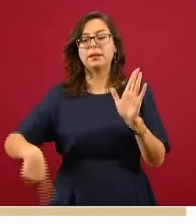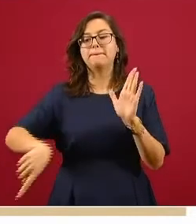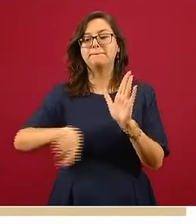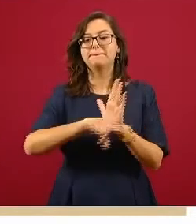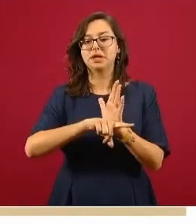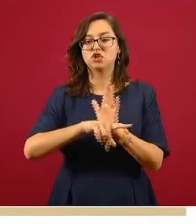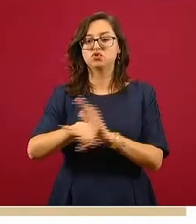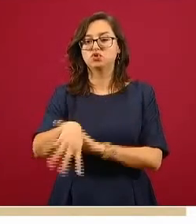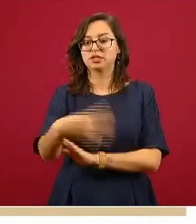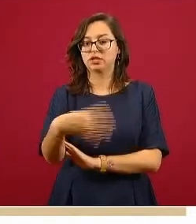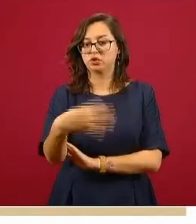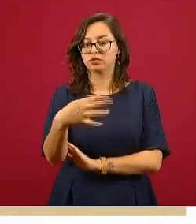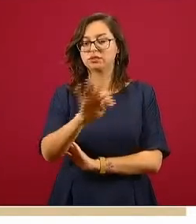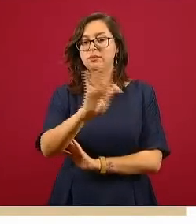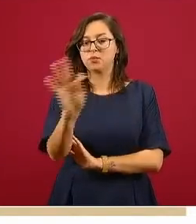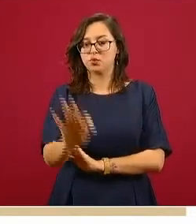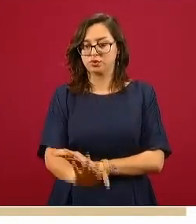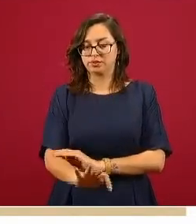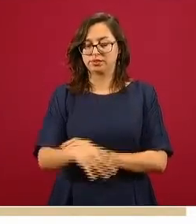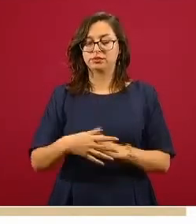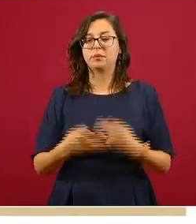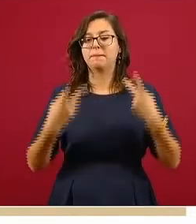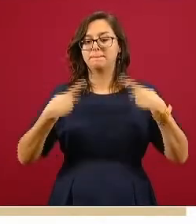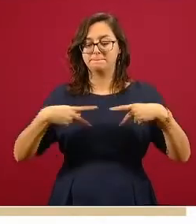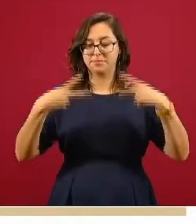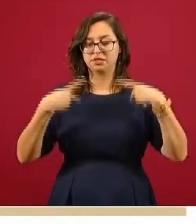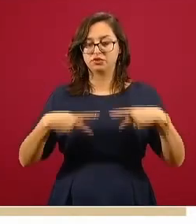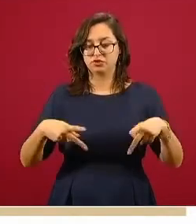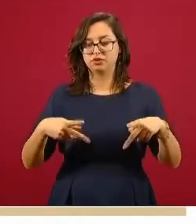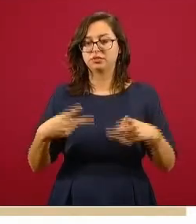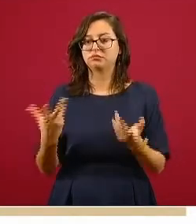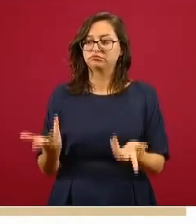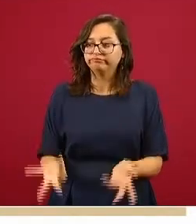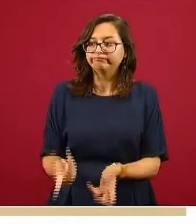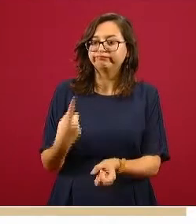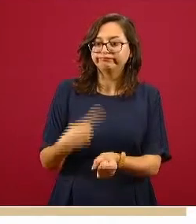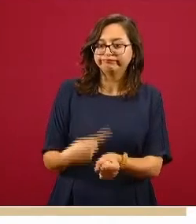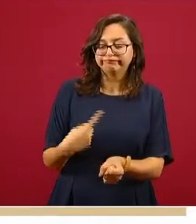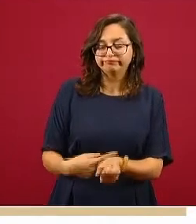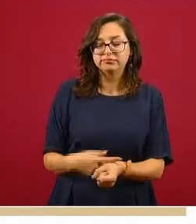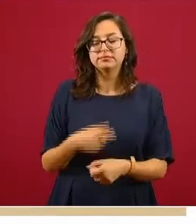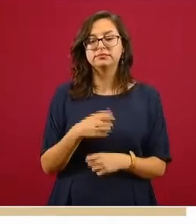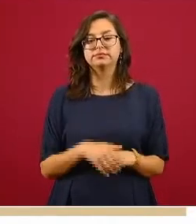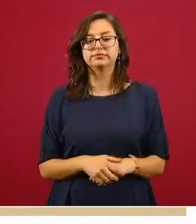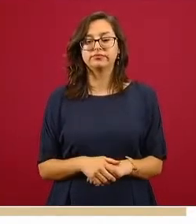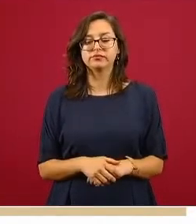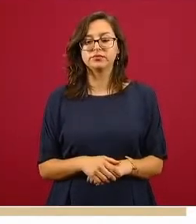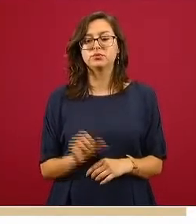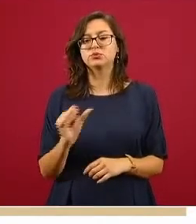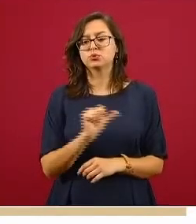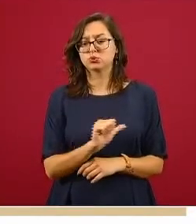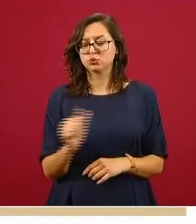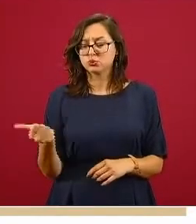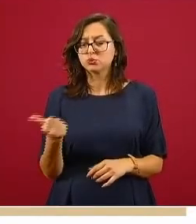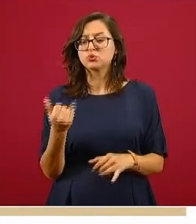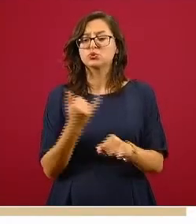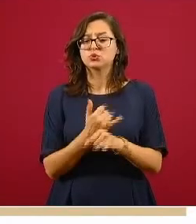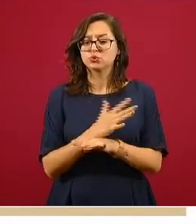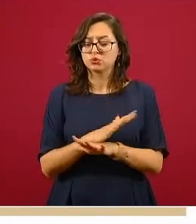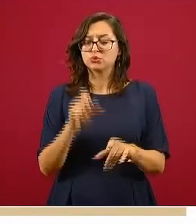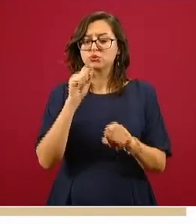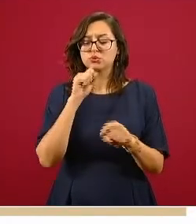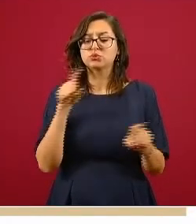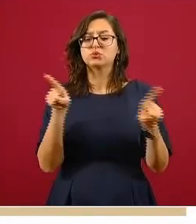menos 14% en la cantidad de estos casos estimados. Otro indicador que hemos estado